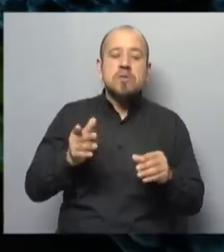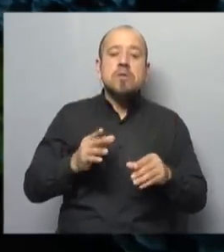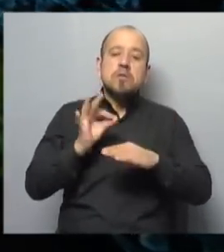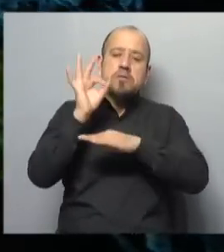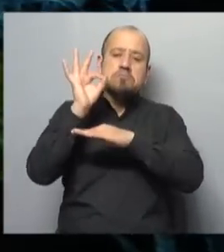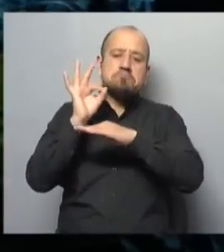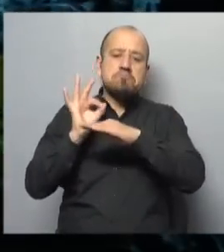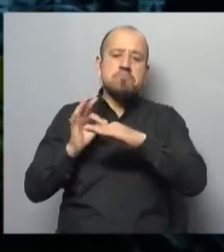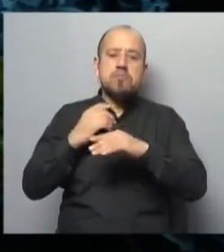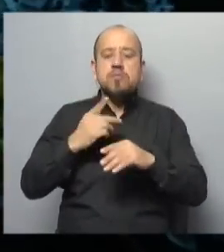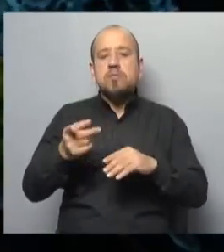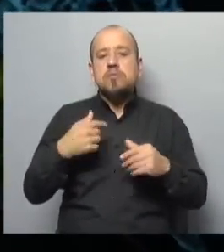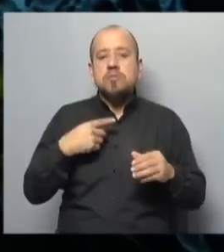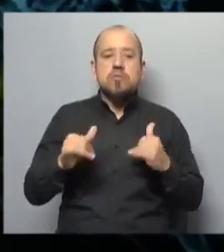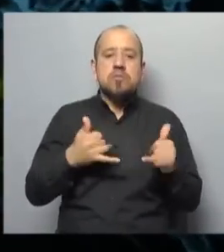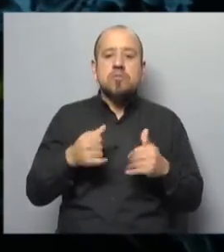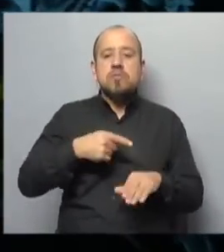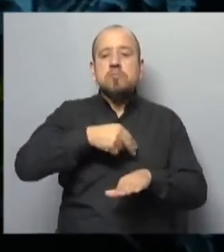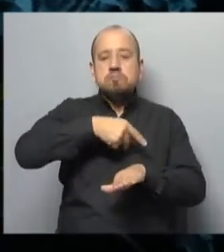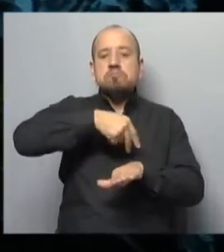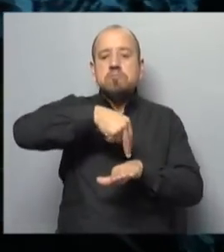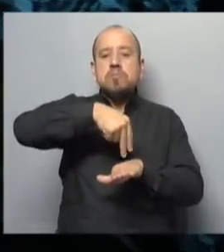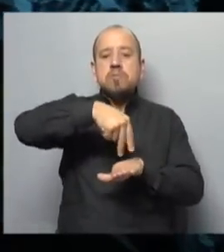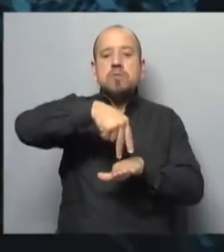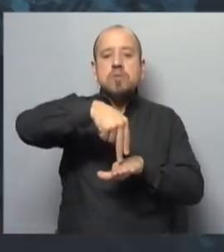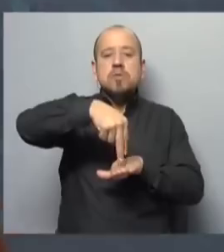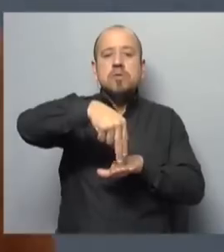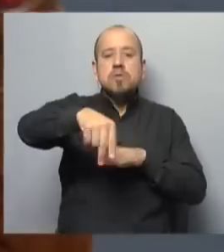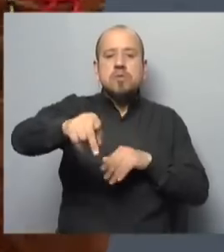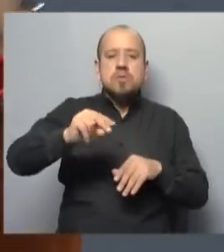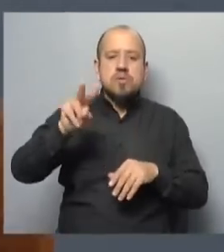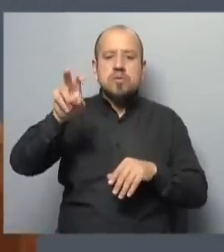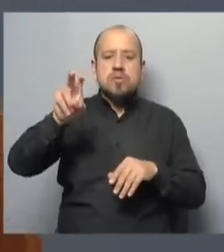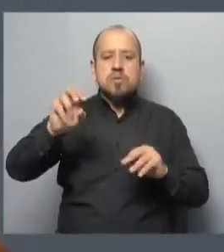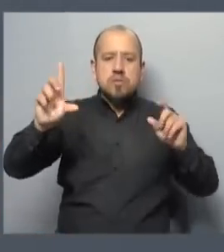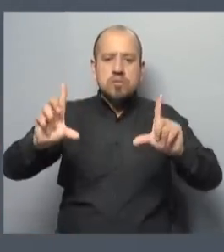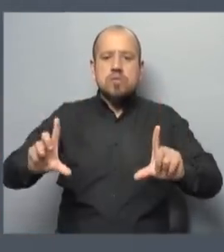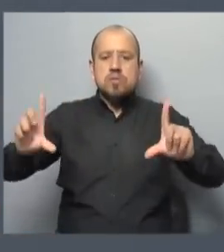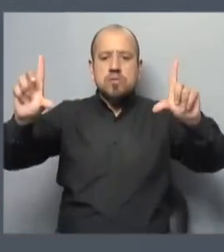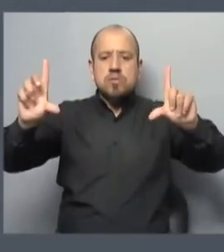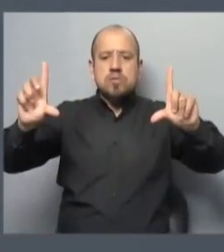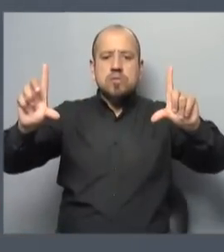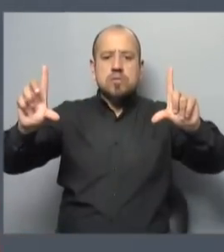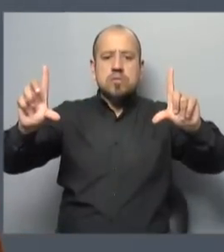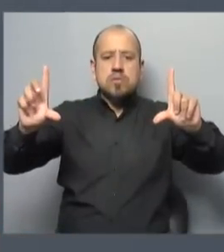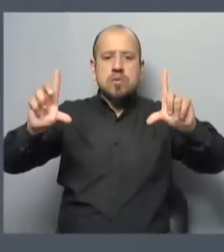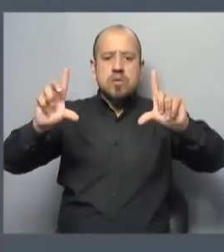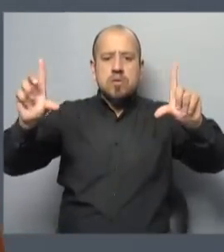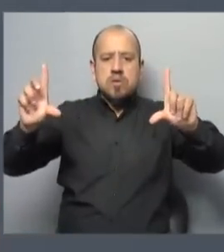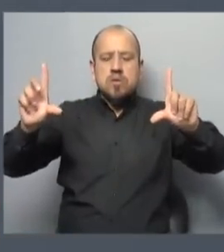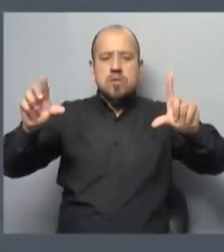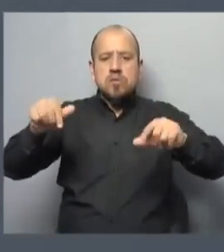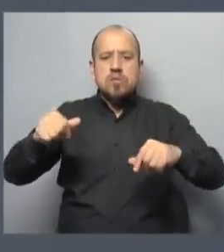y nosotros somos futboleros empezamos a caminar así a lo lejos vemos algo verde en una pantalla bastante grande una televisión en un